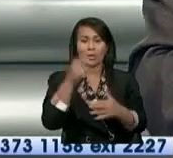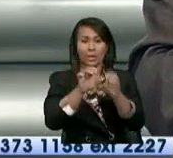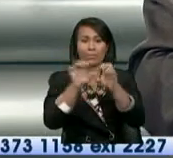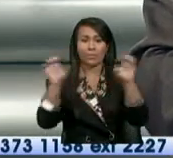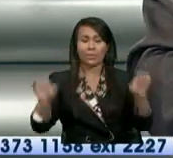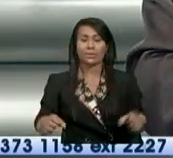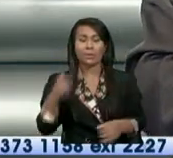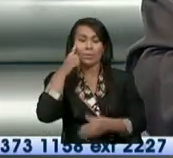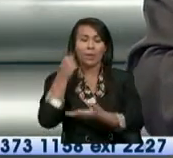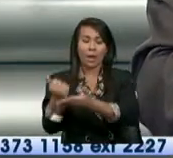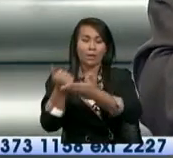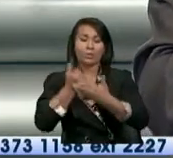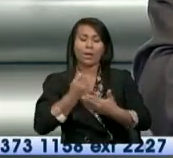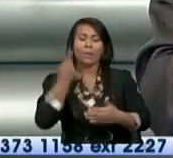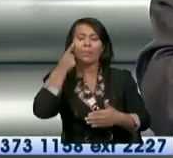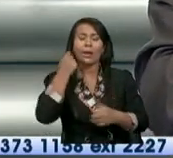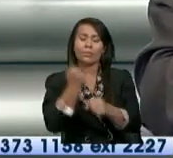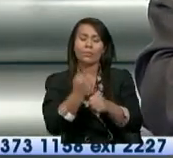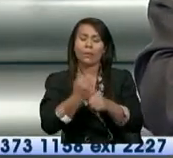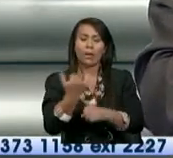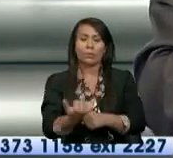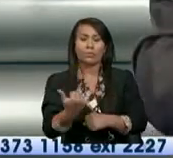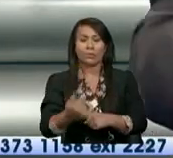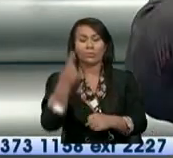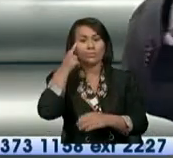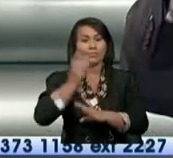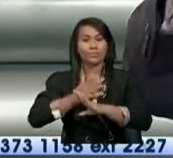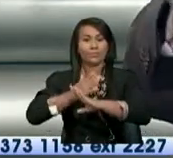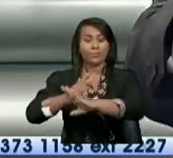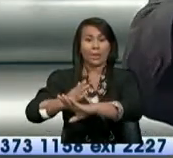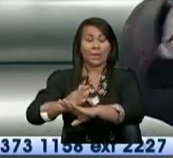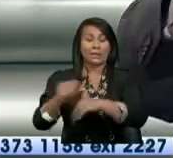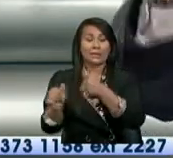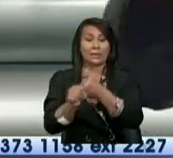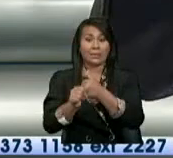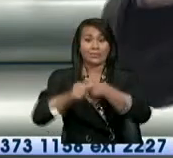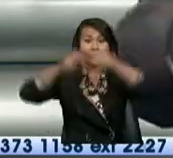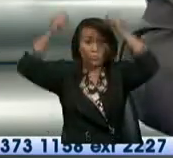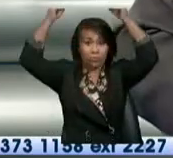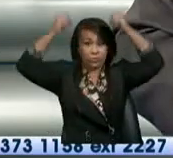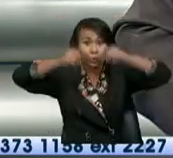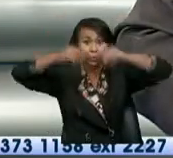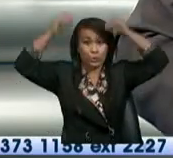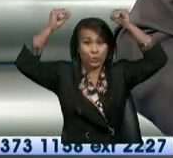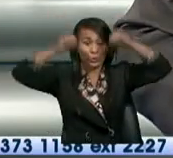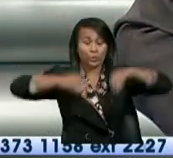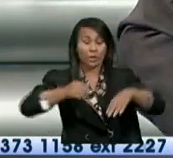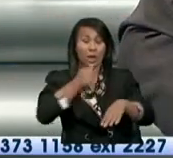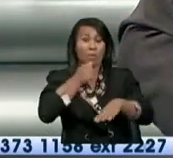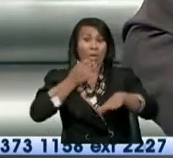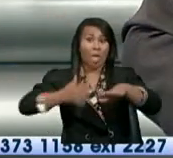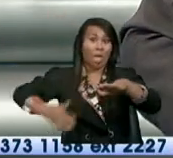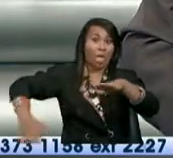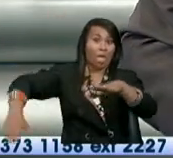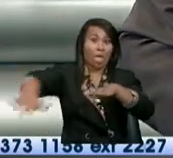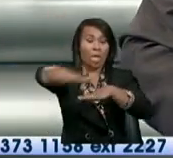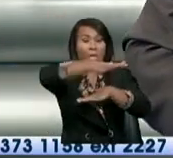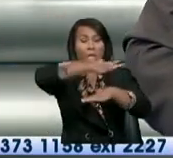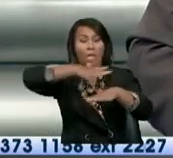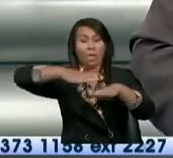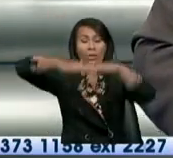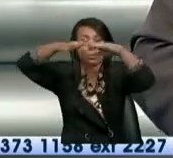trabajar desde ya en la prevención por la posible llegada del malcriado del fenómeno del Niño.